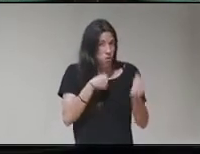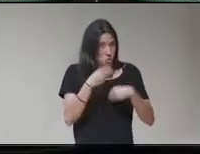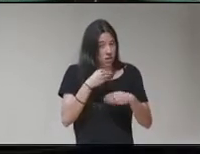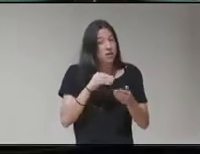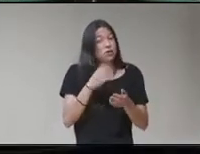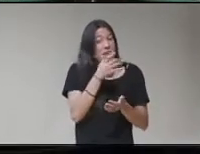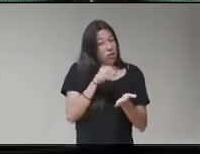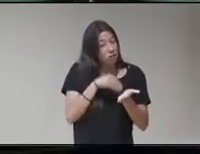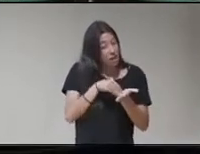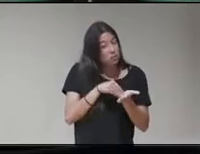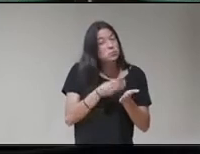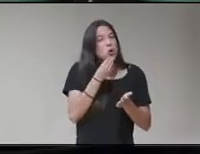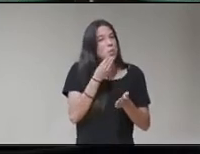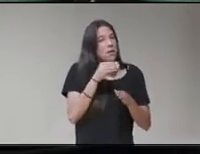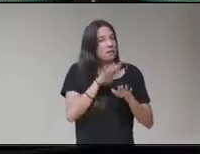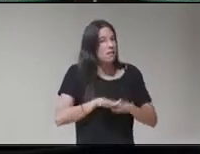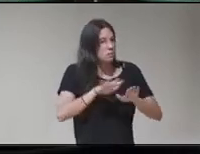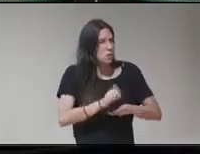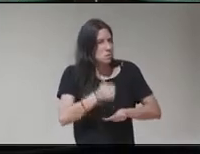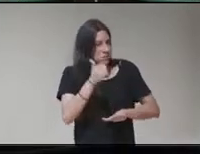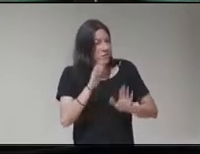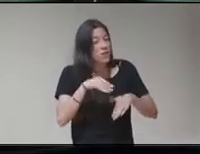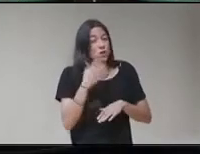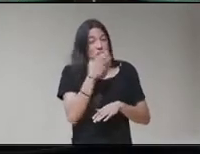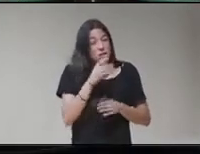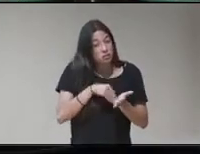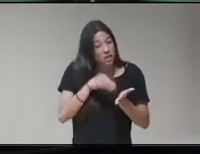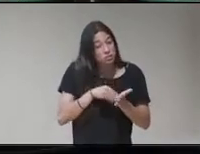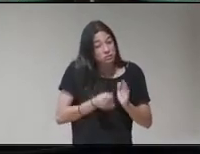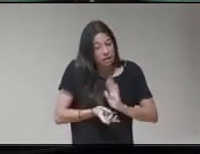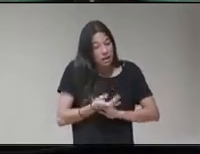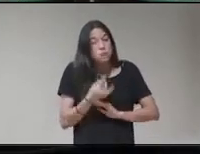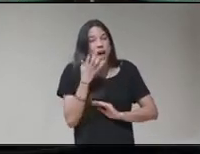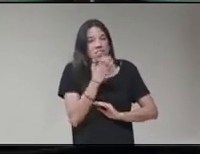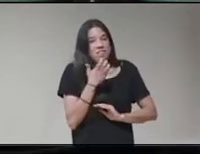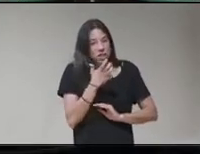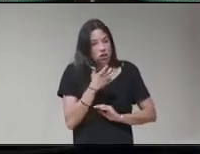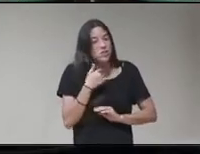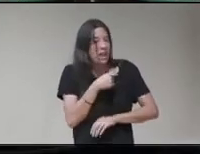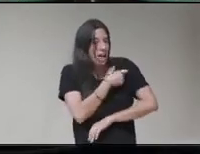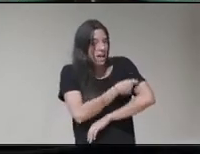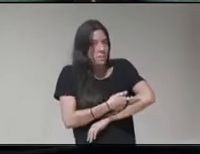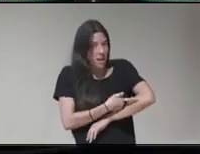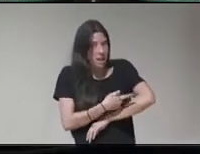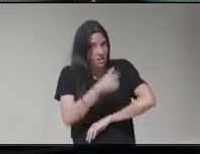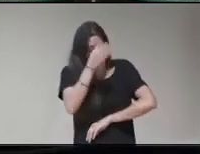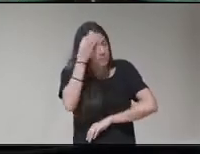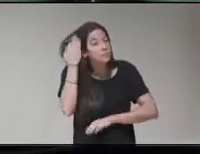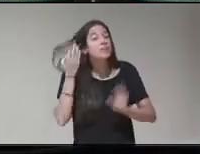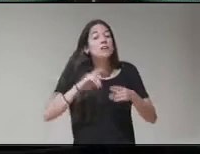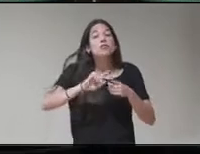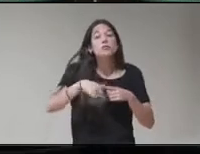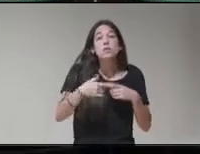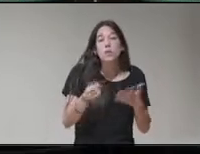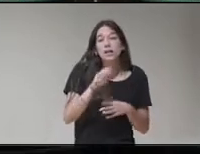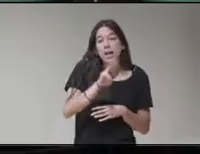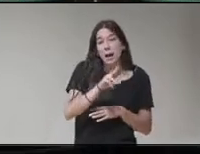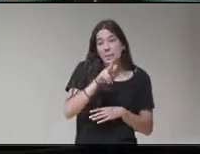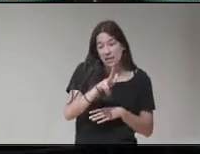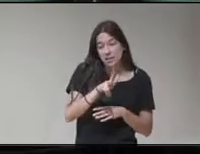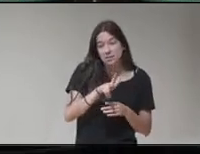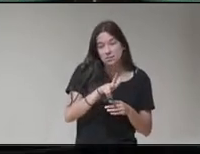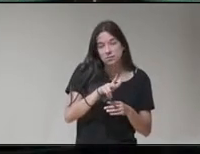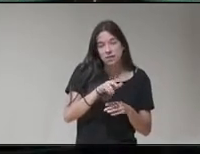despacio. Entonces, esos ácidos grasos provocan una acidificación de la epidermis. Como consecuencia, la piel tiene un pH entre 5 y